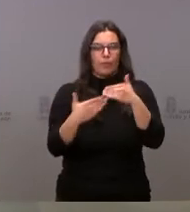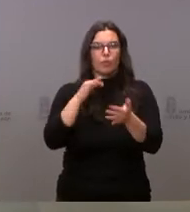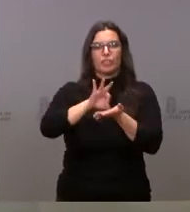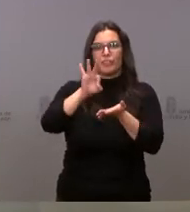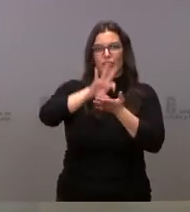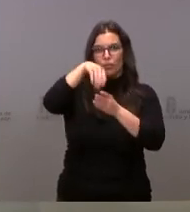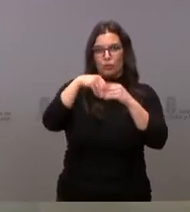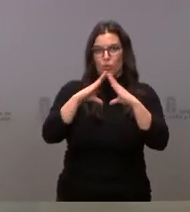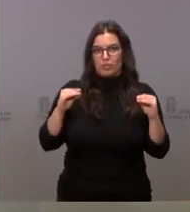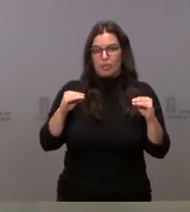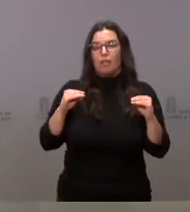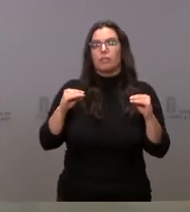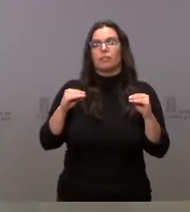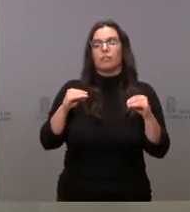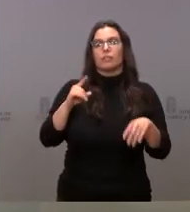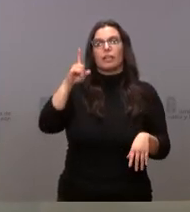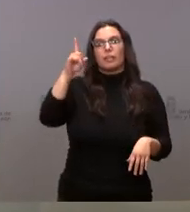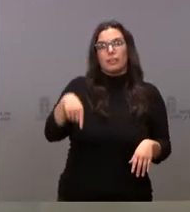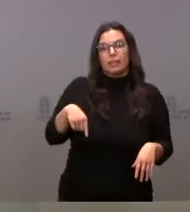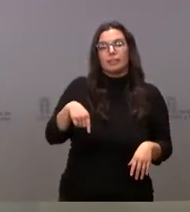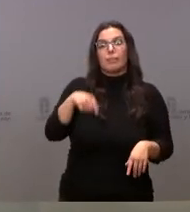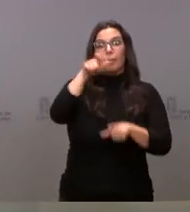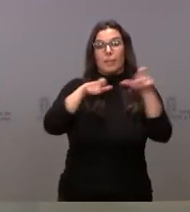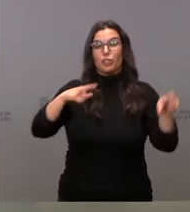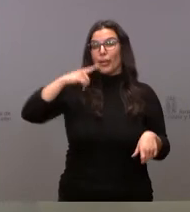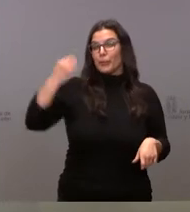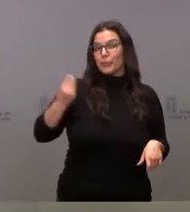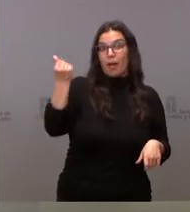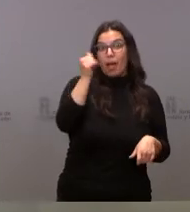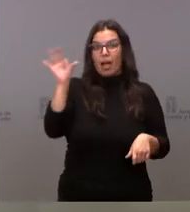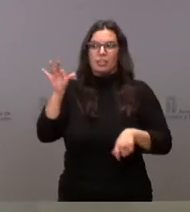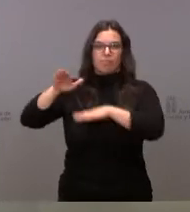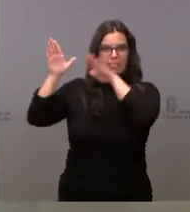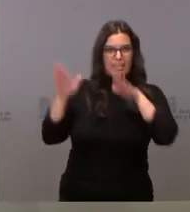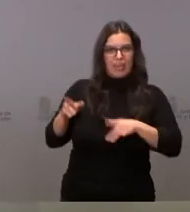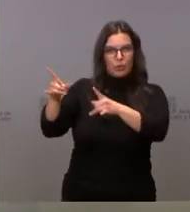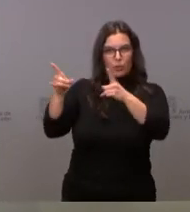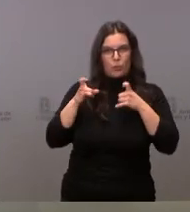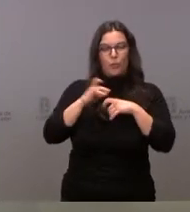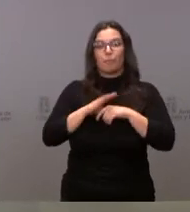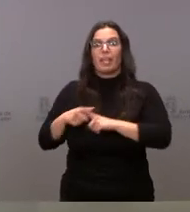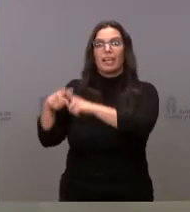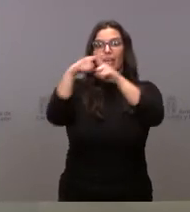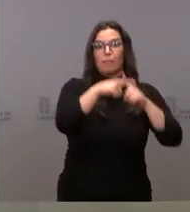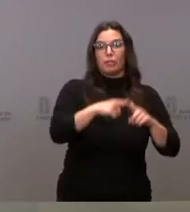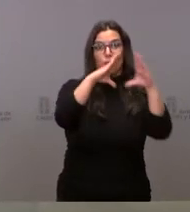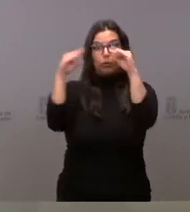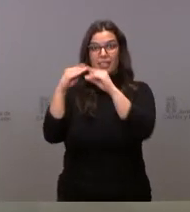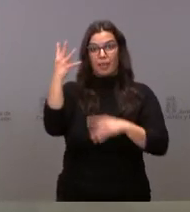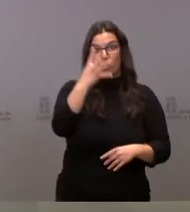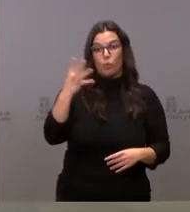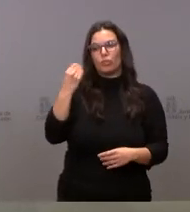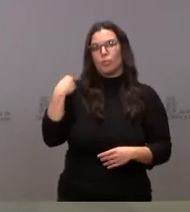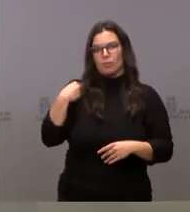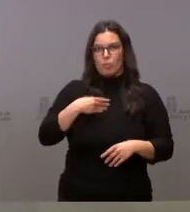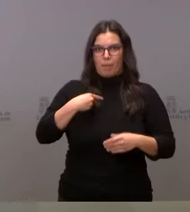universitarios ya la retención del talento la distribución entre las cuatro universidades públicas es la que tienen ustedes en la